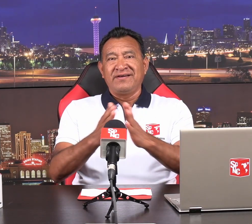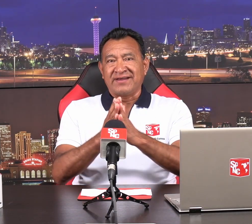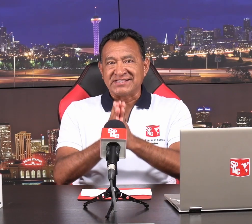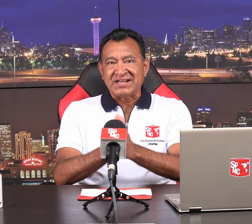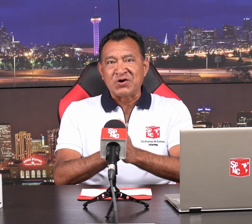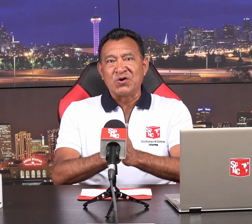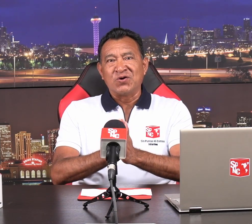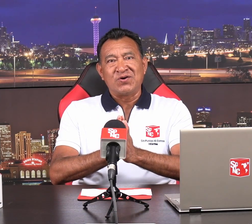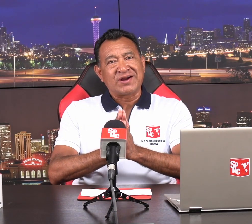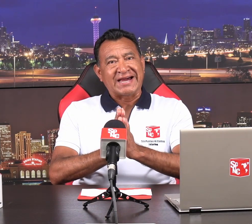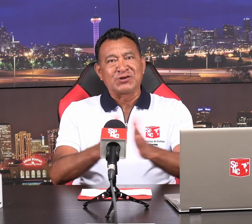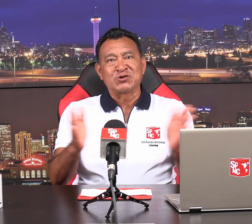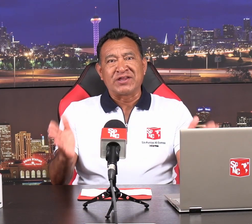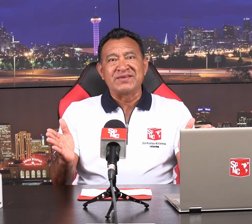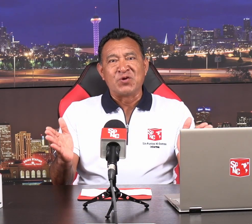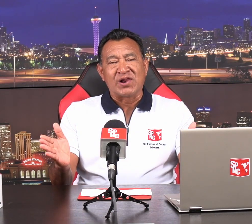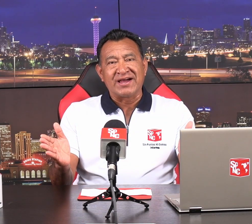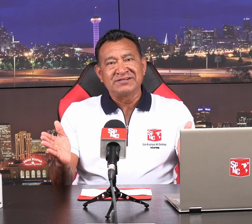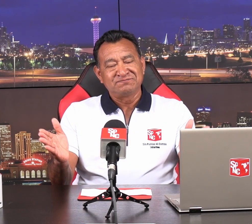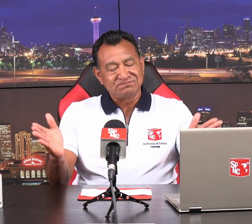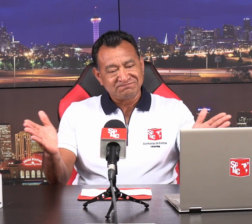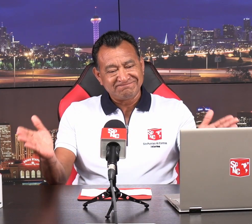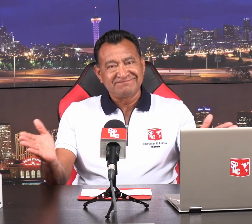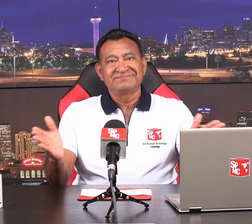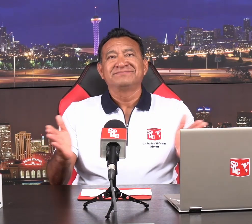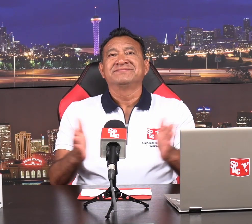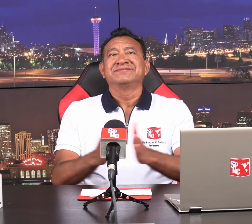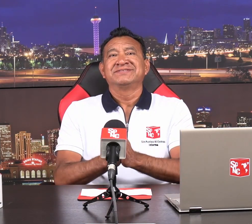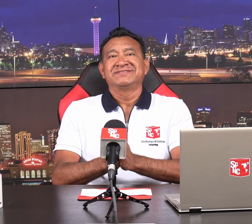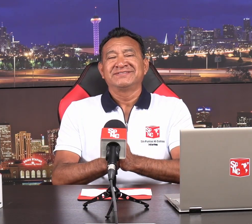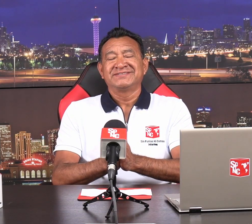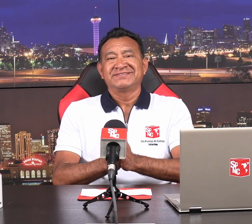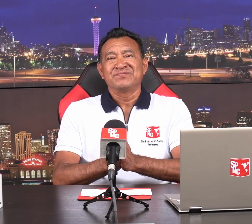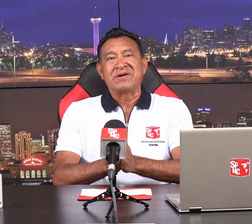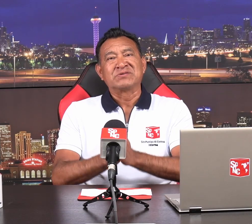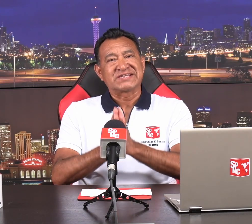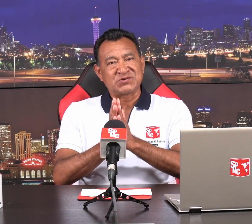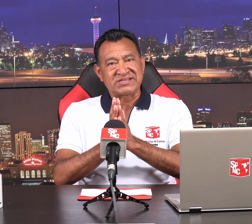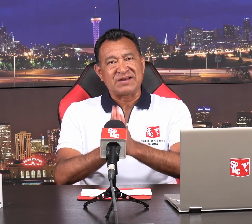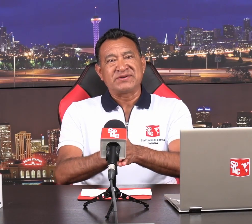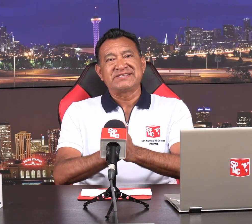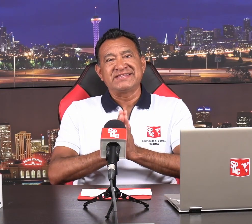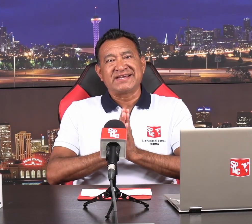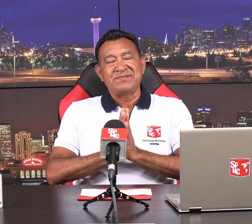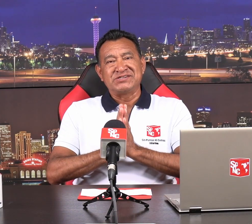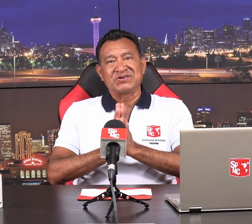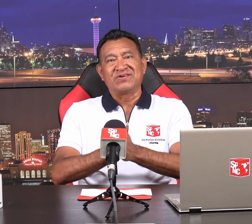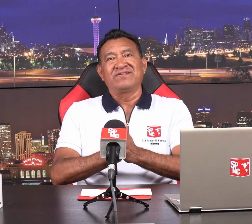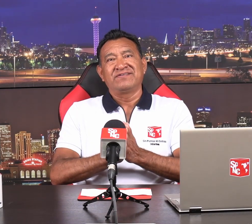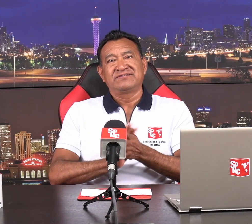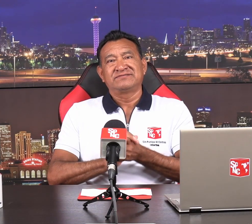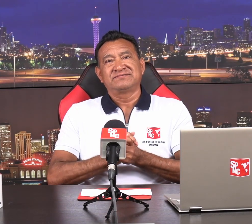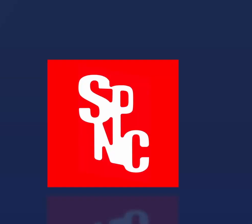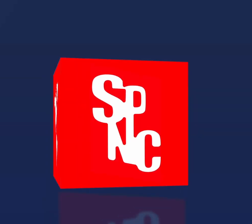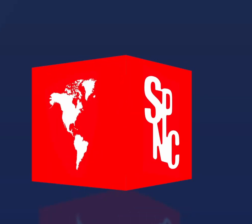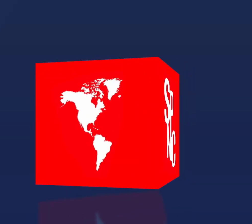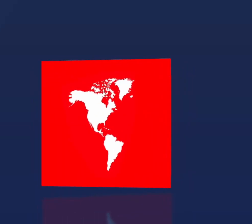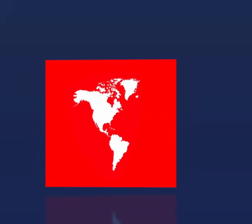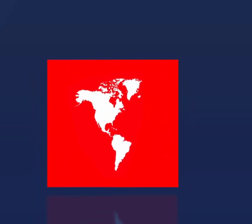que sacó carlos lore de mola vamos a escuchar al presidente que mencionó